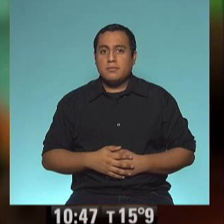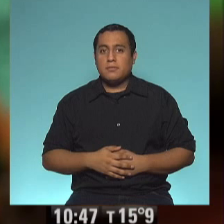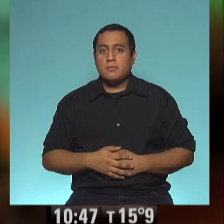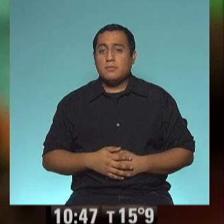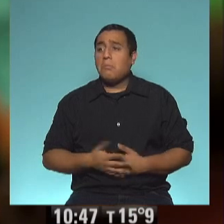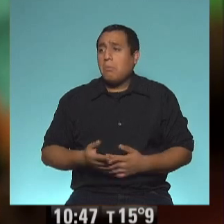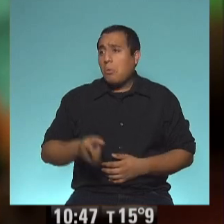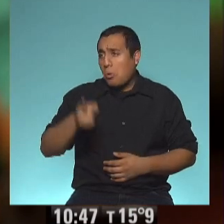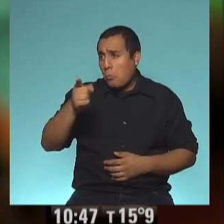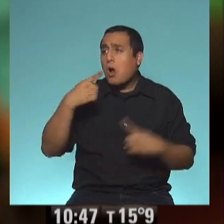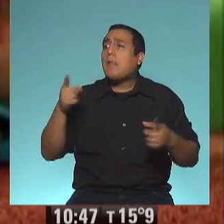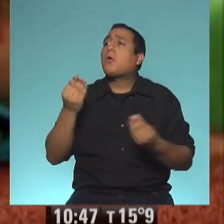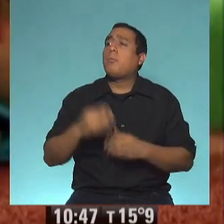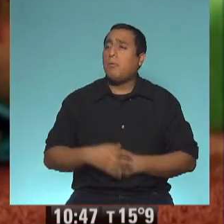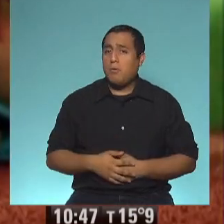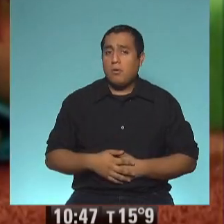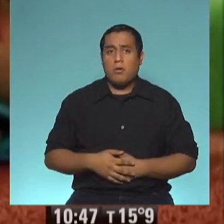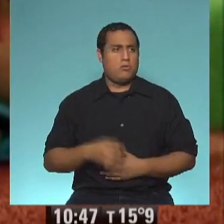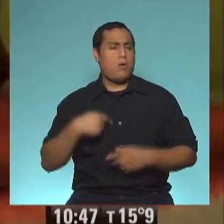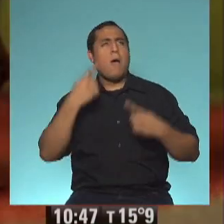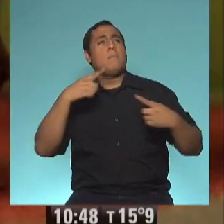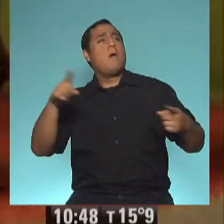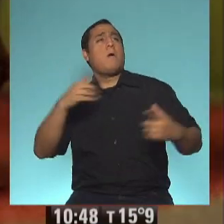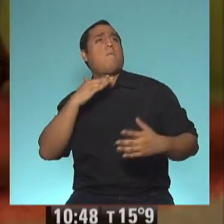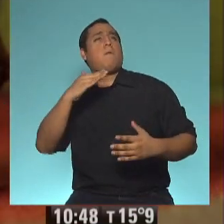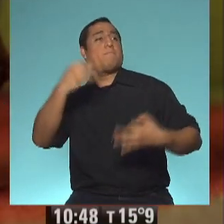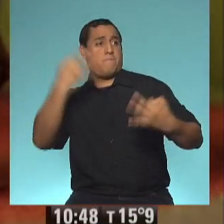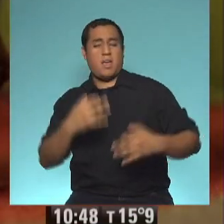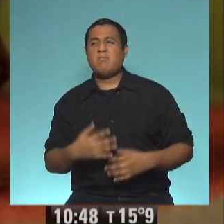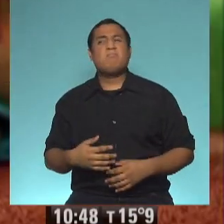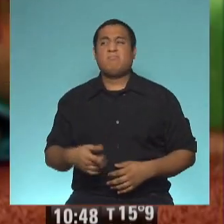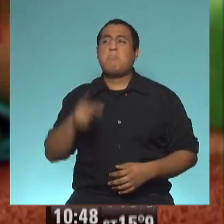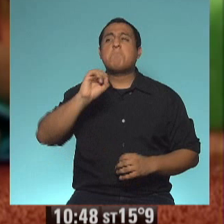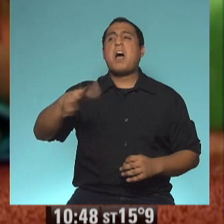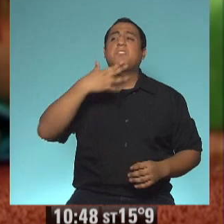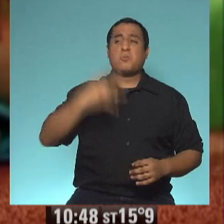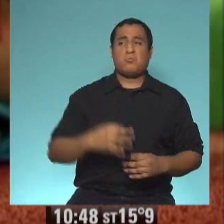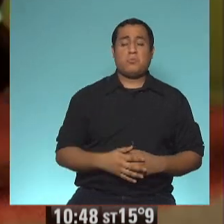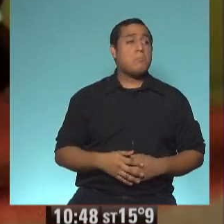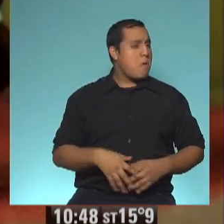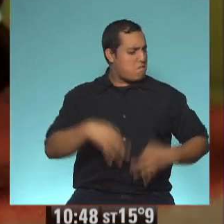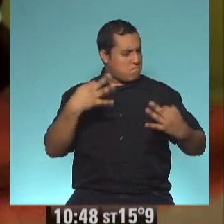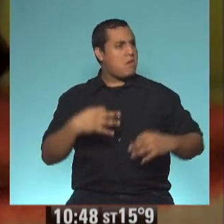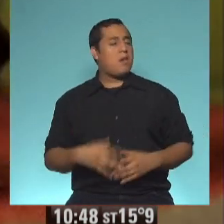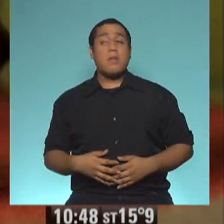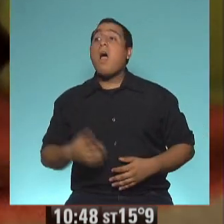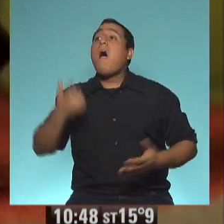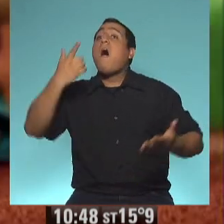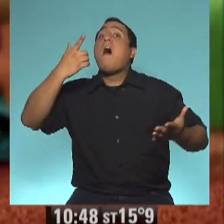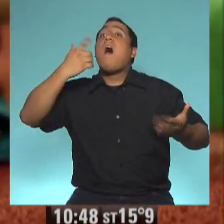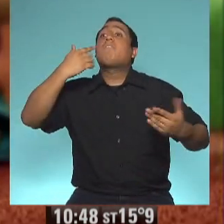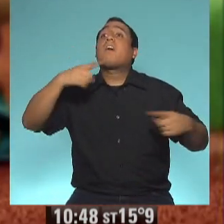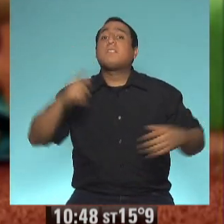y como cantar jazz bien seguro que re mal te digo que bien canta entonces